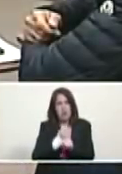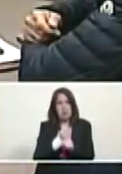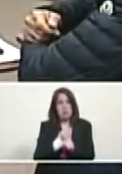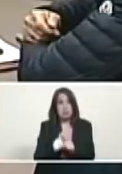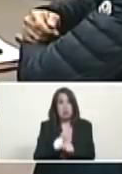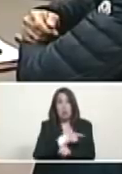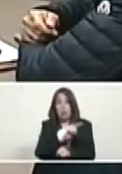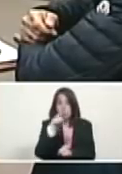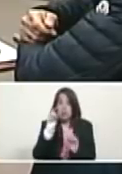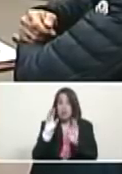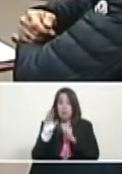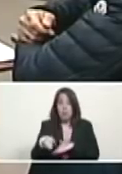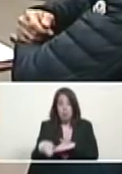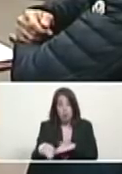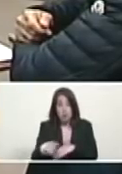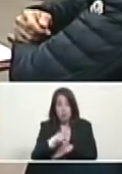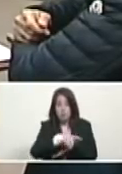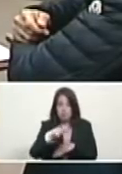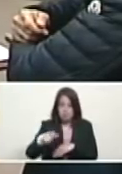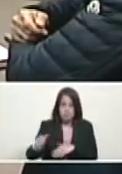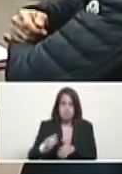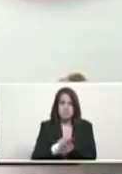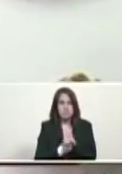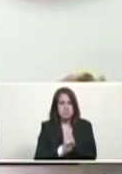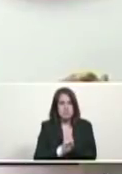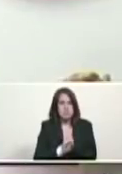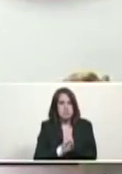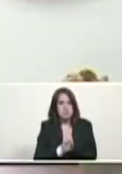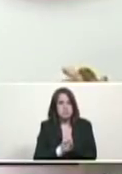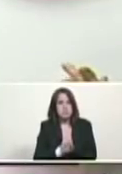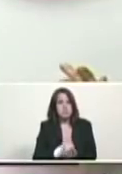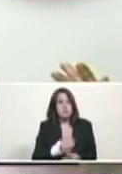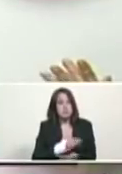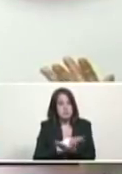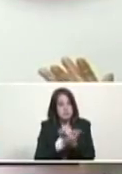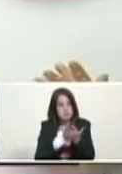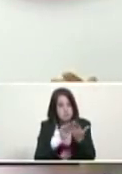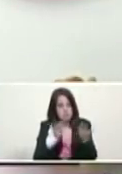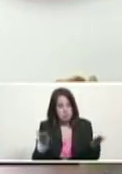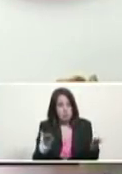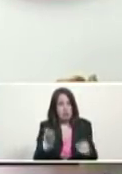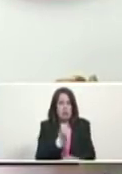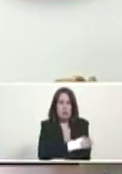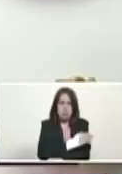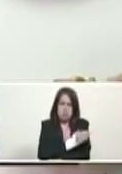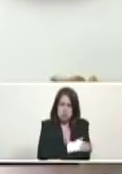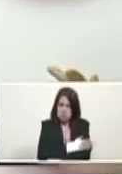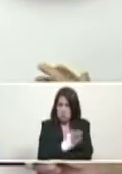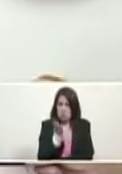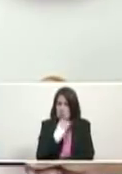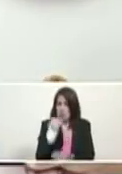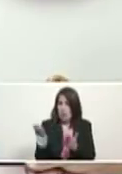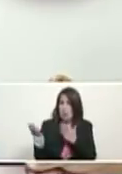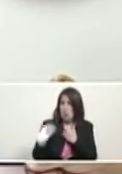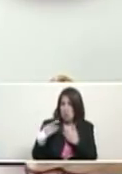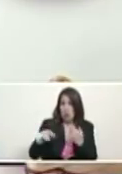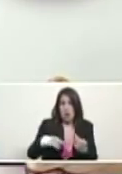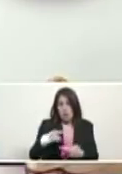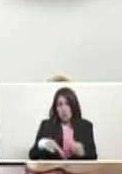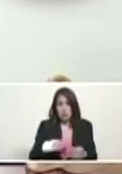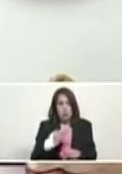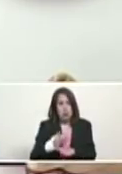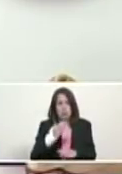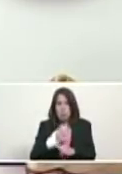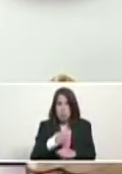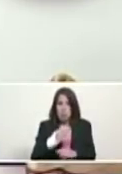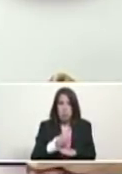Ustedes que me apoyan, compatriotas, y ustedes, compatriotas, que están en la oposición y no me apoyan o no apoyan la revolución,